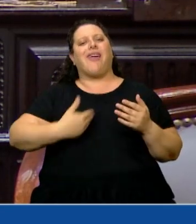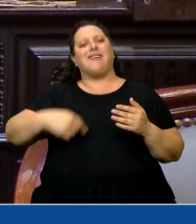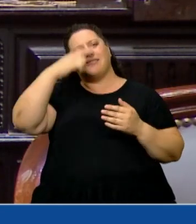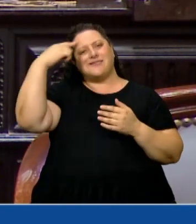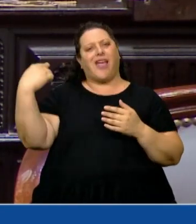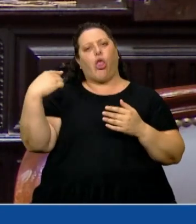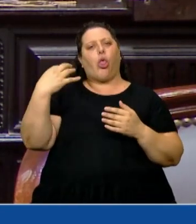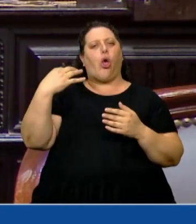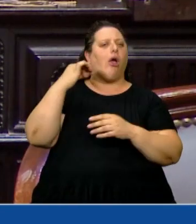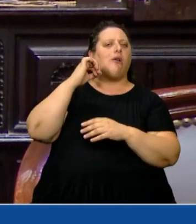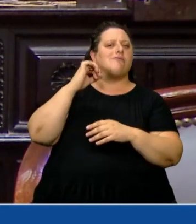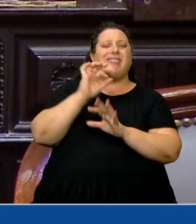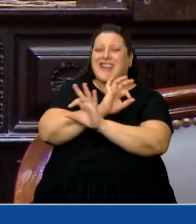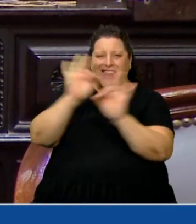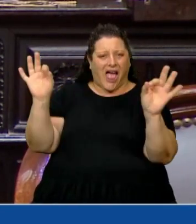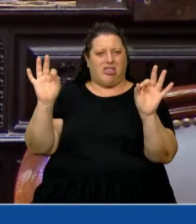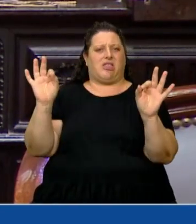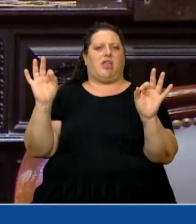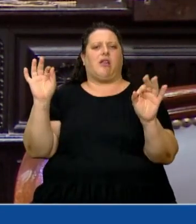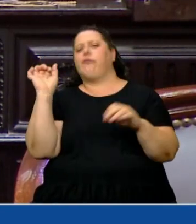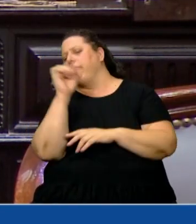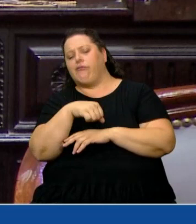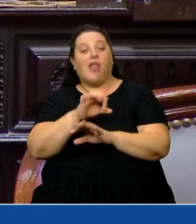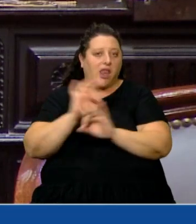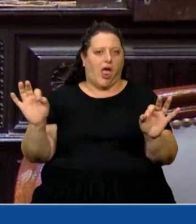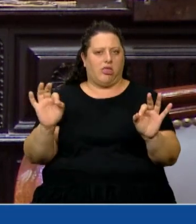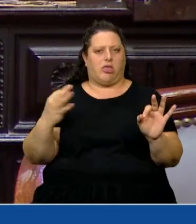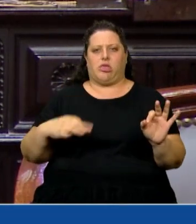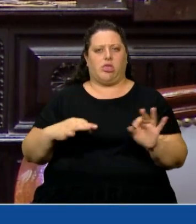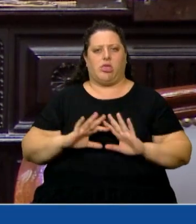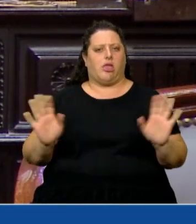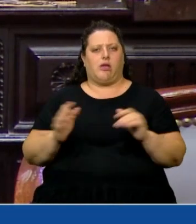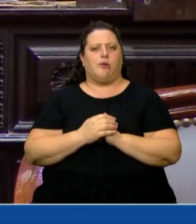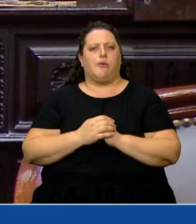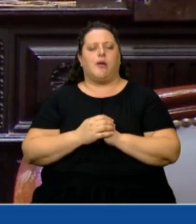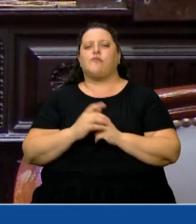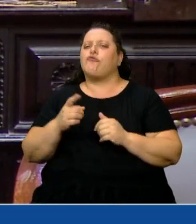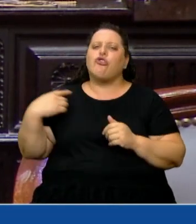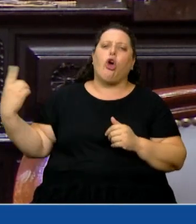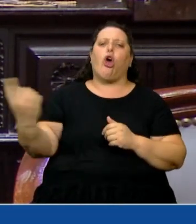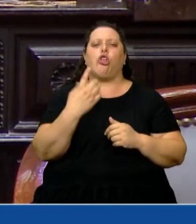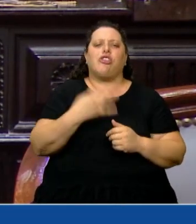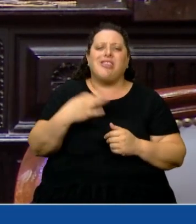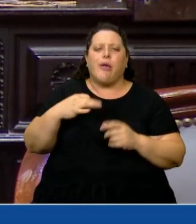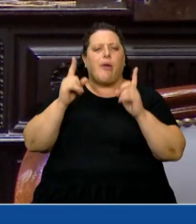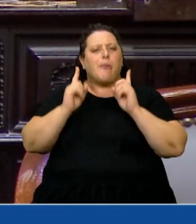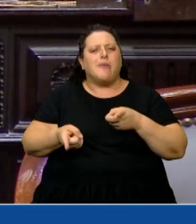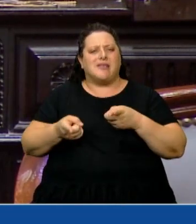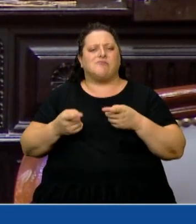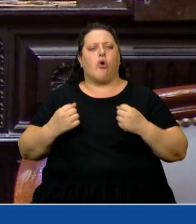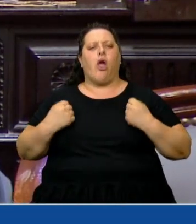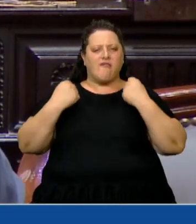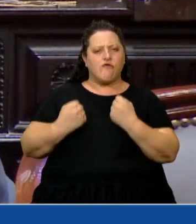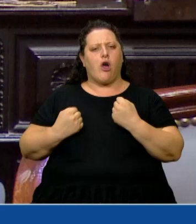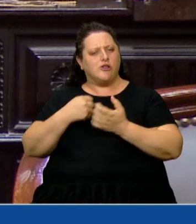para otro lado. Las otras fuerzas, los otros poderes también tienen que ponerle las mismas ganas, el mismo empeño, para que